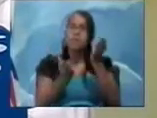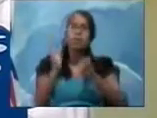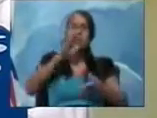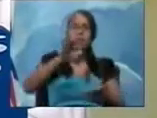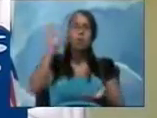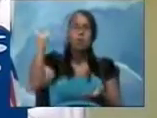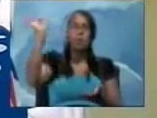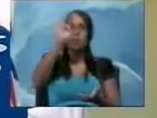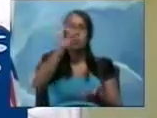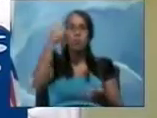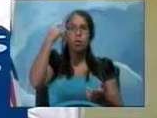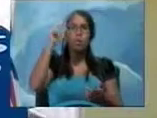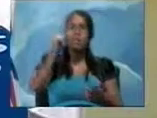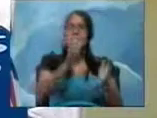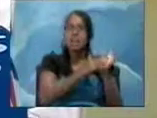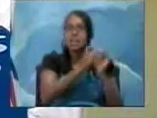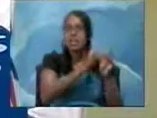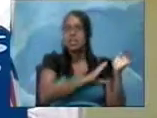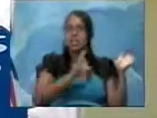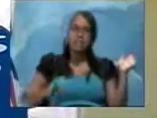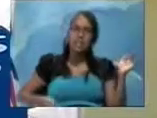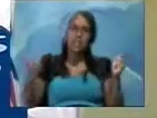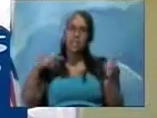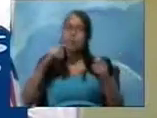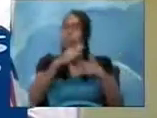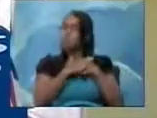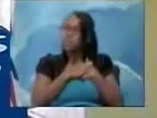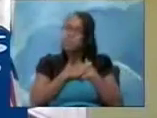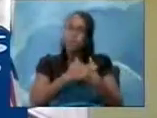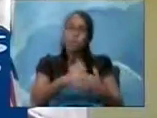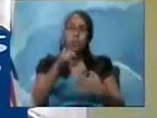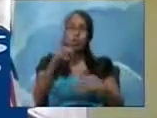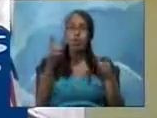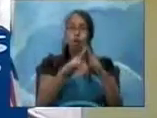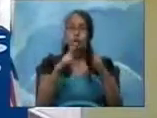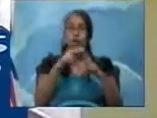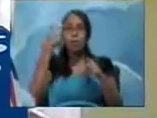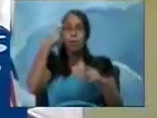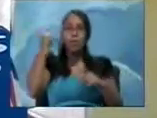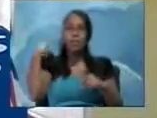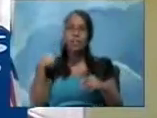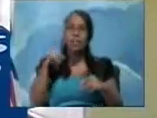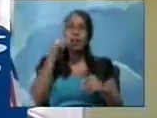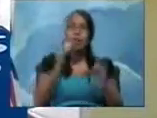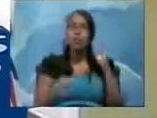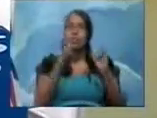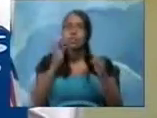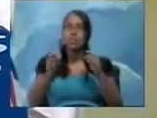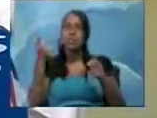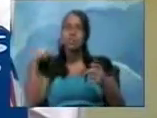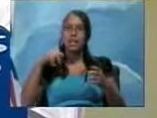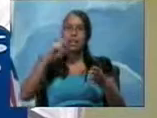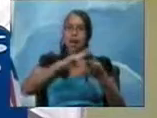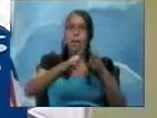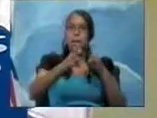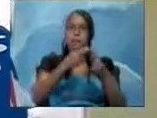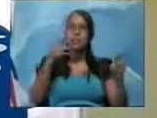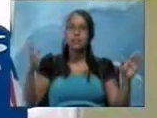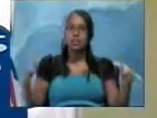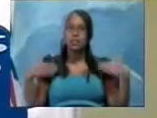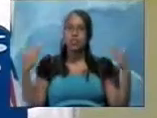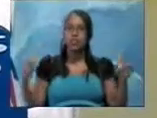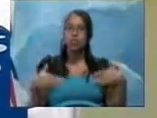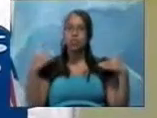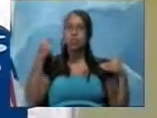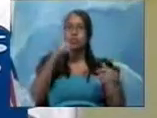por ese Jesucristo tenemos pasi que t tambi concas para que tengas justicia para que tengas paz y tengas gozo en